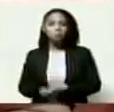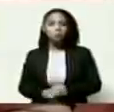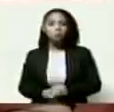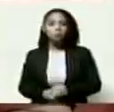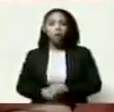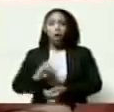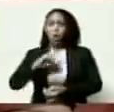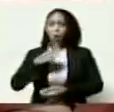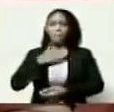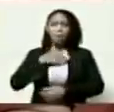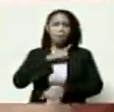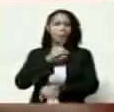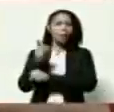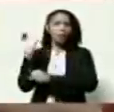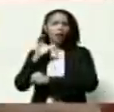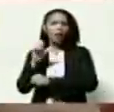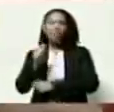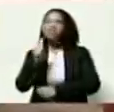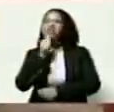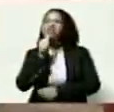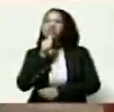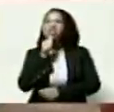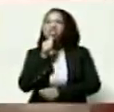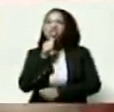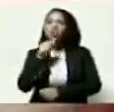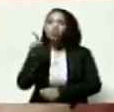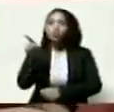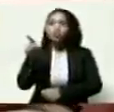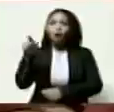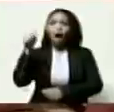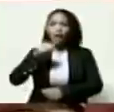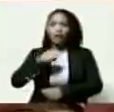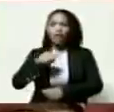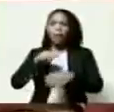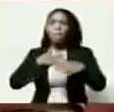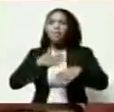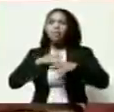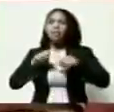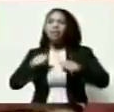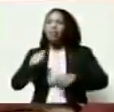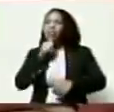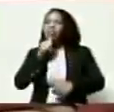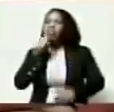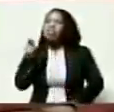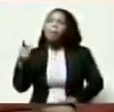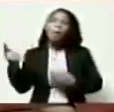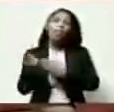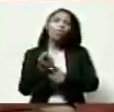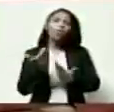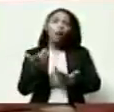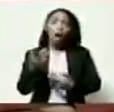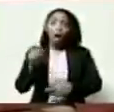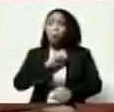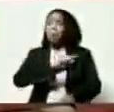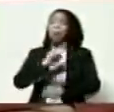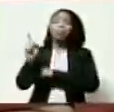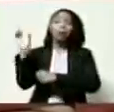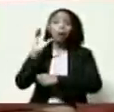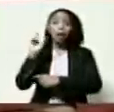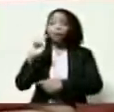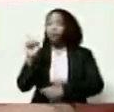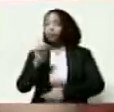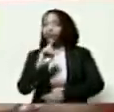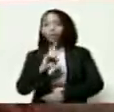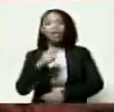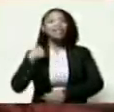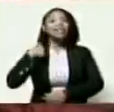No, que me mandaron de Caracas. No, ¿quién? Usted está aquí en mi tierra, en mi pueblo. Eso no es que me mandaron de Caracas. Y